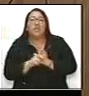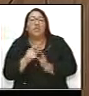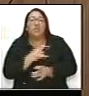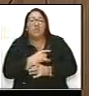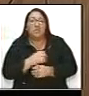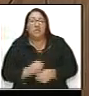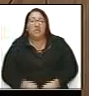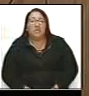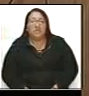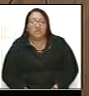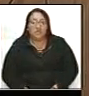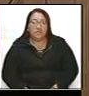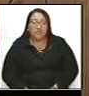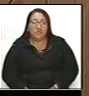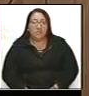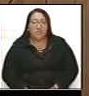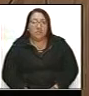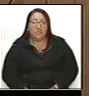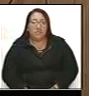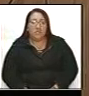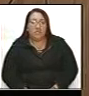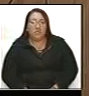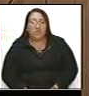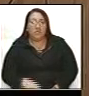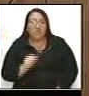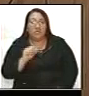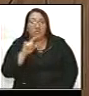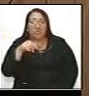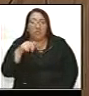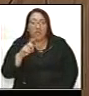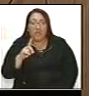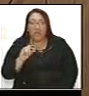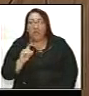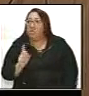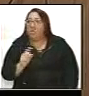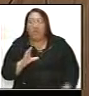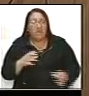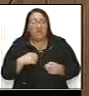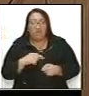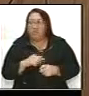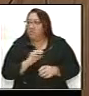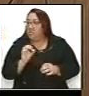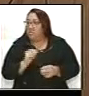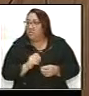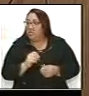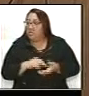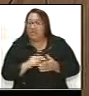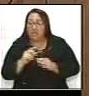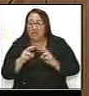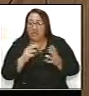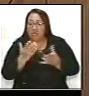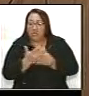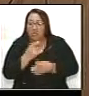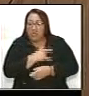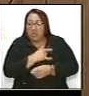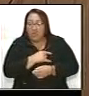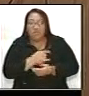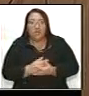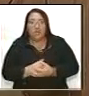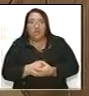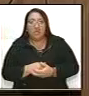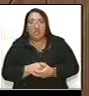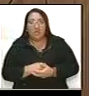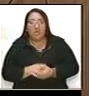SUNEDU reconoce a la Universidad Nacional Intercultural de Quillabamba, puesto que en la relación de universidades